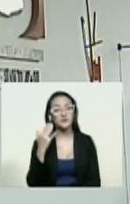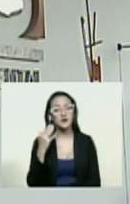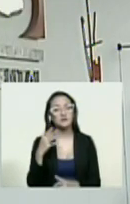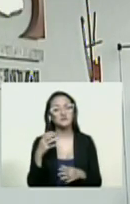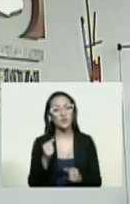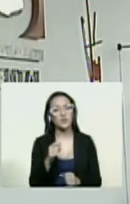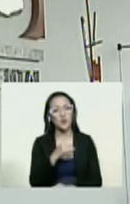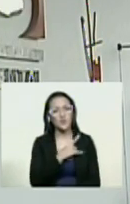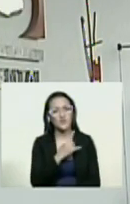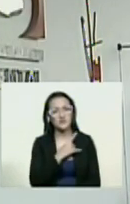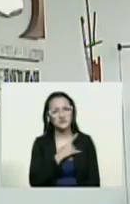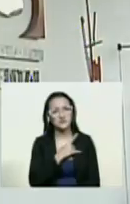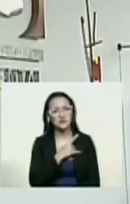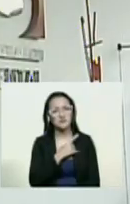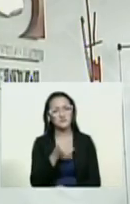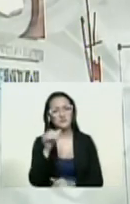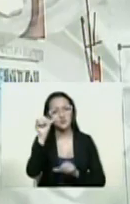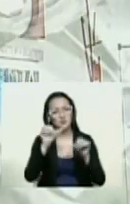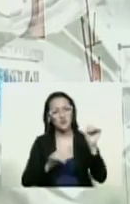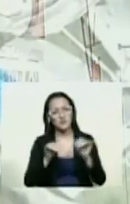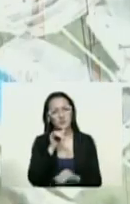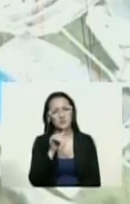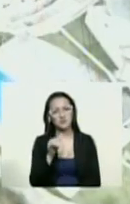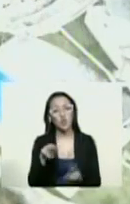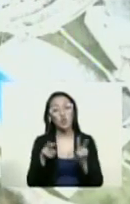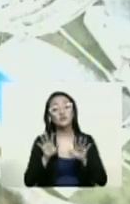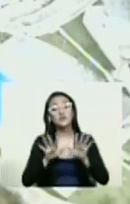para conocer todos los detalles a las 12 y 15 minutos de la tarde.